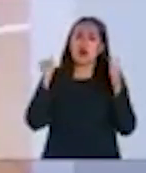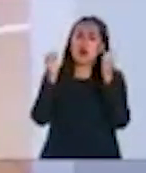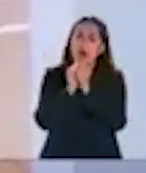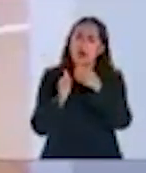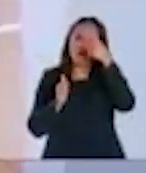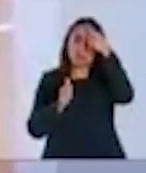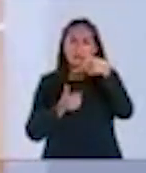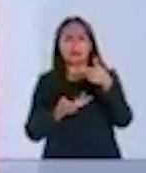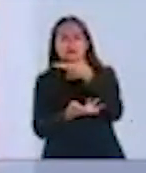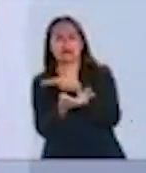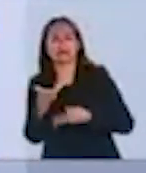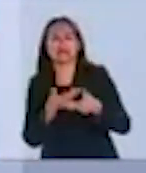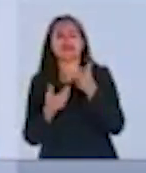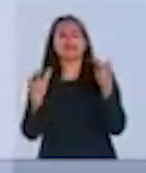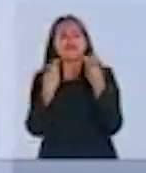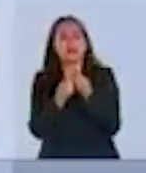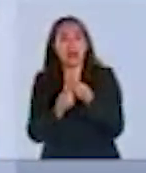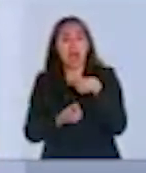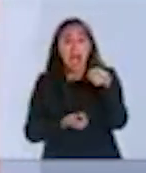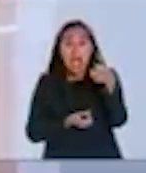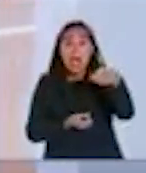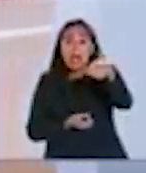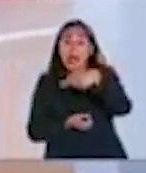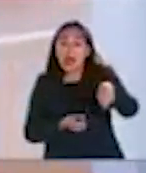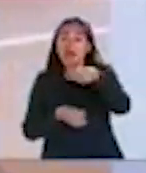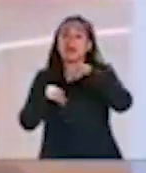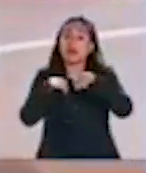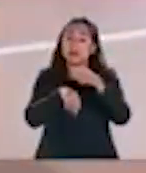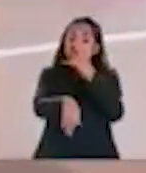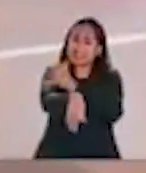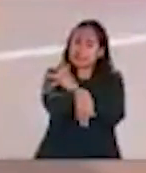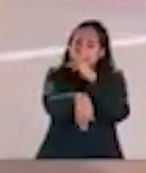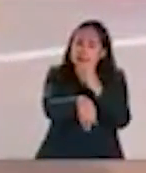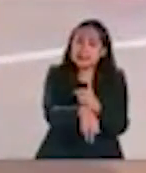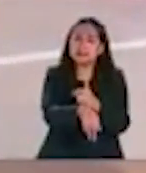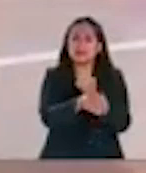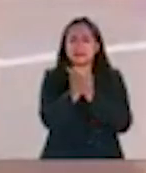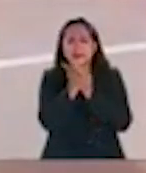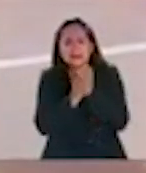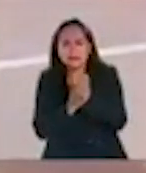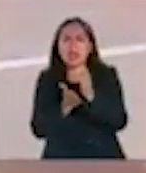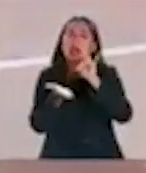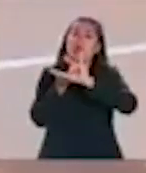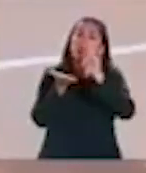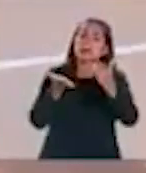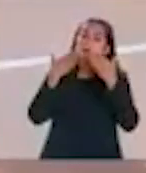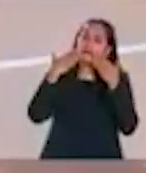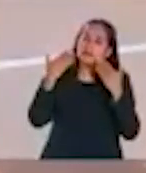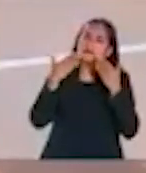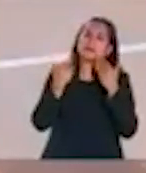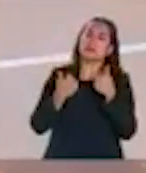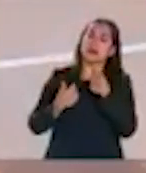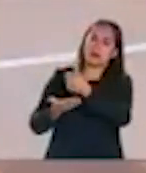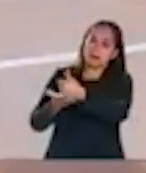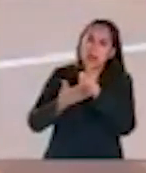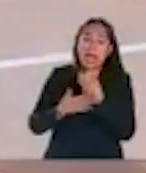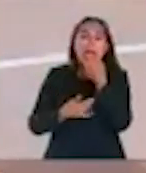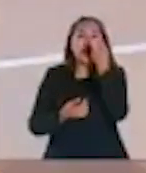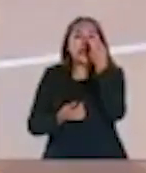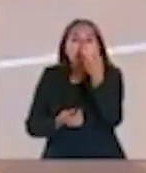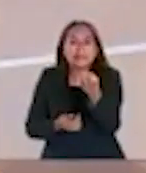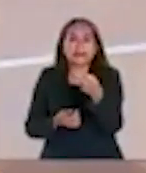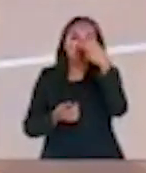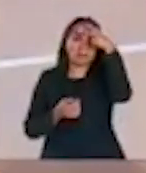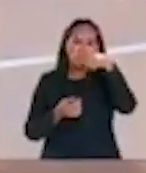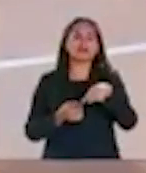trabajando con honradez que están trabajando con lealtad a un país que les abrió las puertas ese es el méxico que yo quiero un